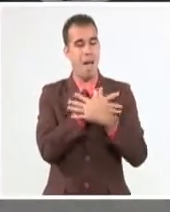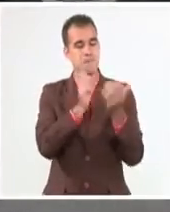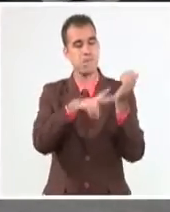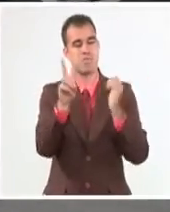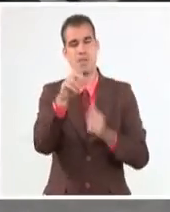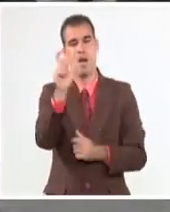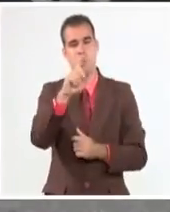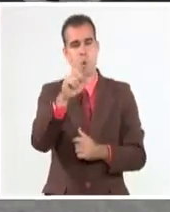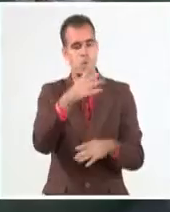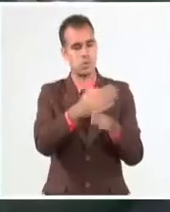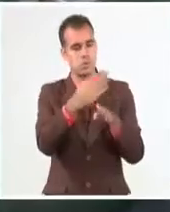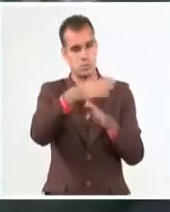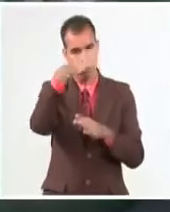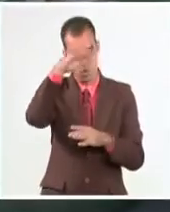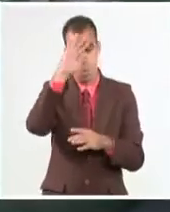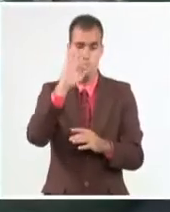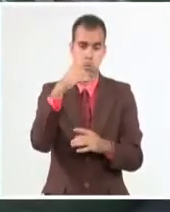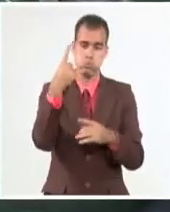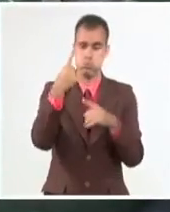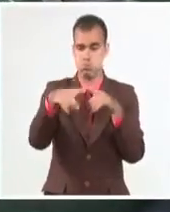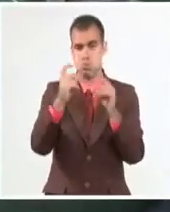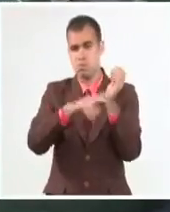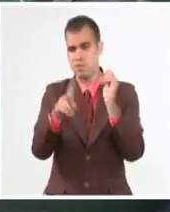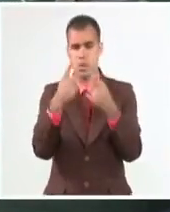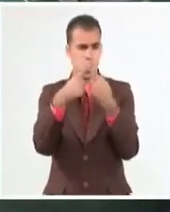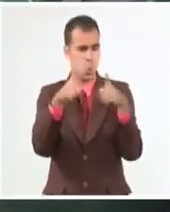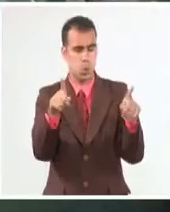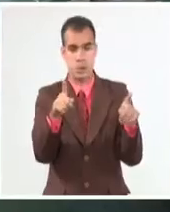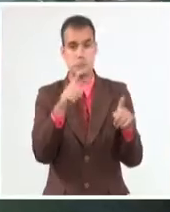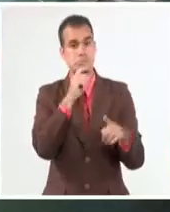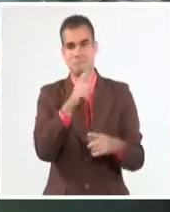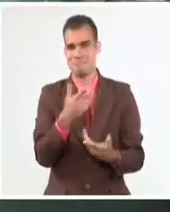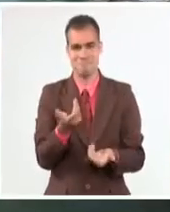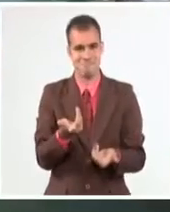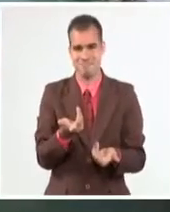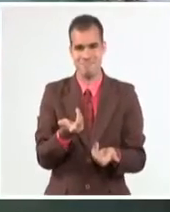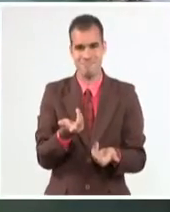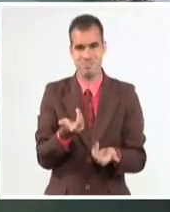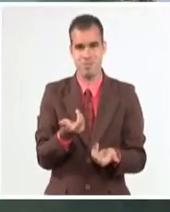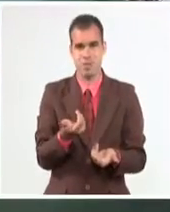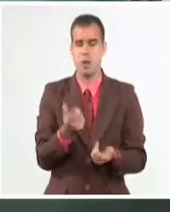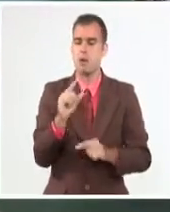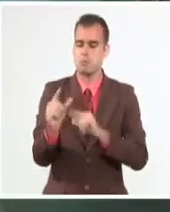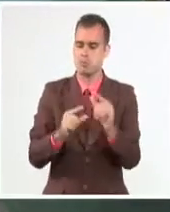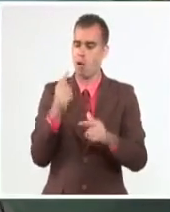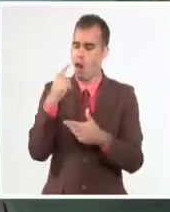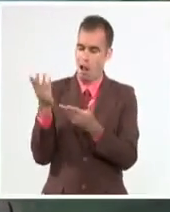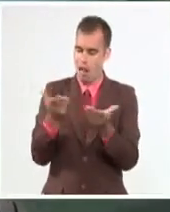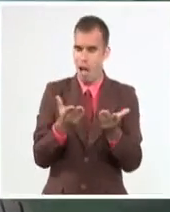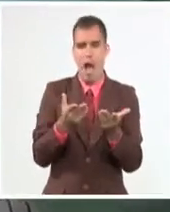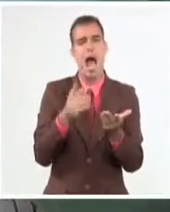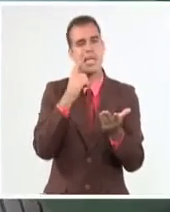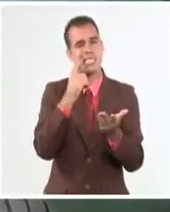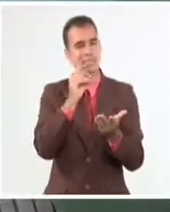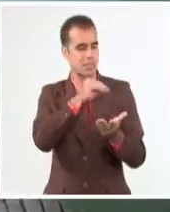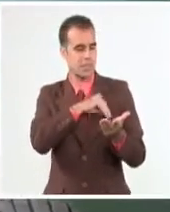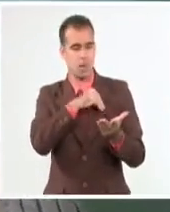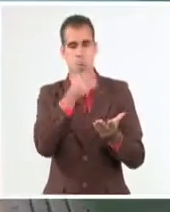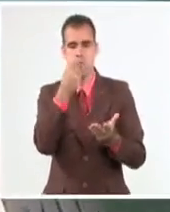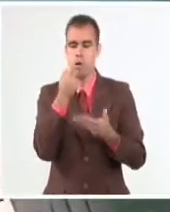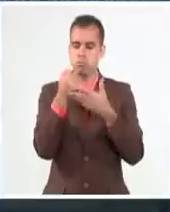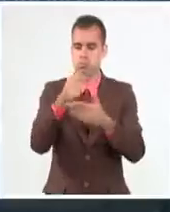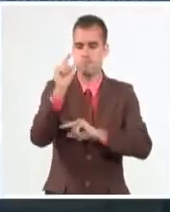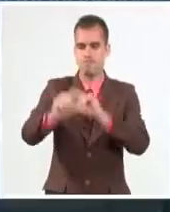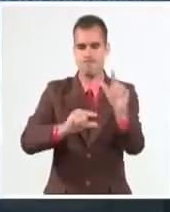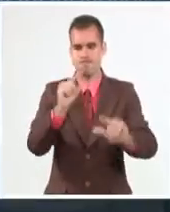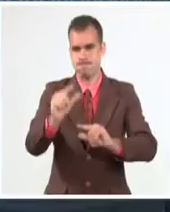o en el resto de los territorios navales de estos brigadistas la calidez de la bienvenida es el deber y la satisfacción de salvar vidas en